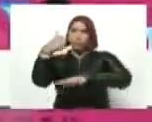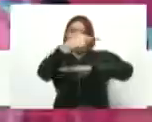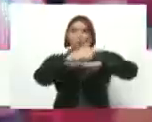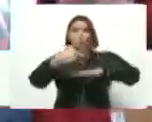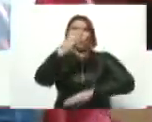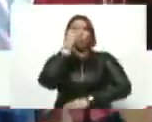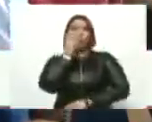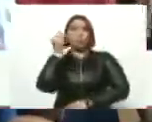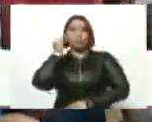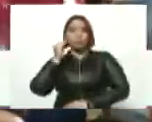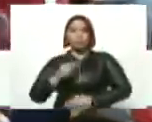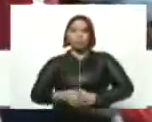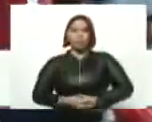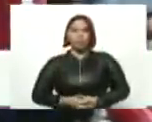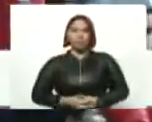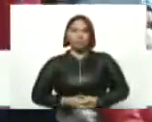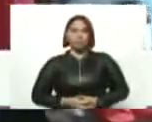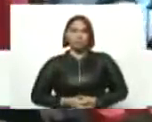y gobernadoras,